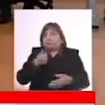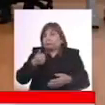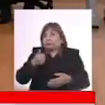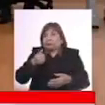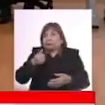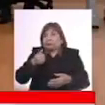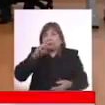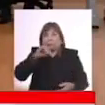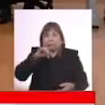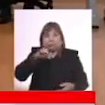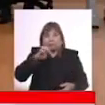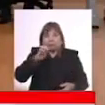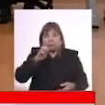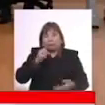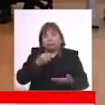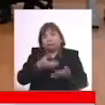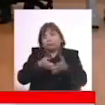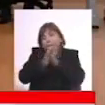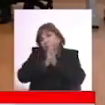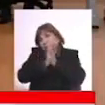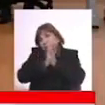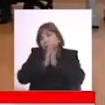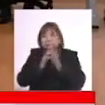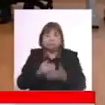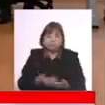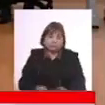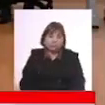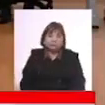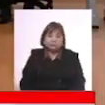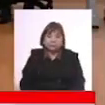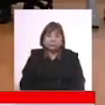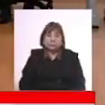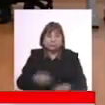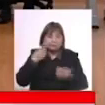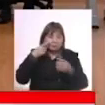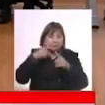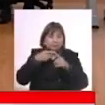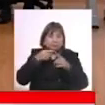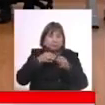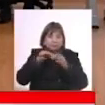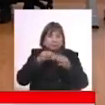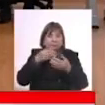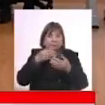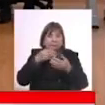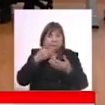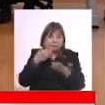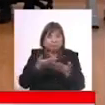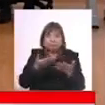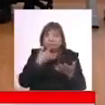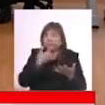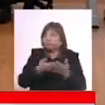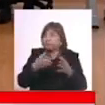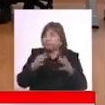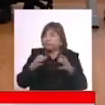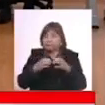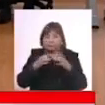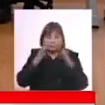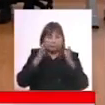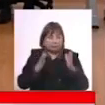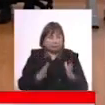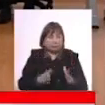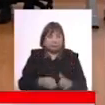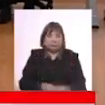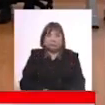otras MIPES, igualmente le pediría que indique que nos hagan llegar, ¿no? Los congresistas,